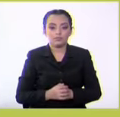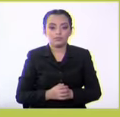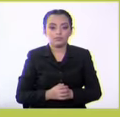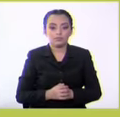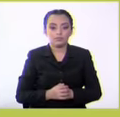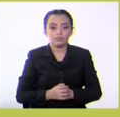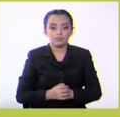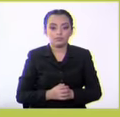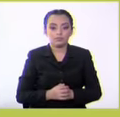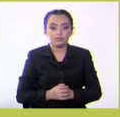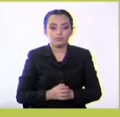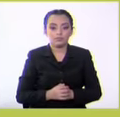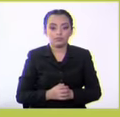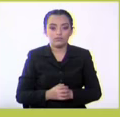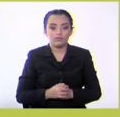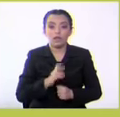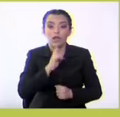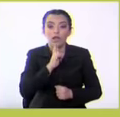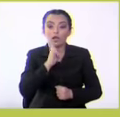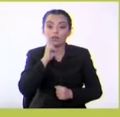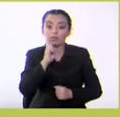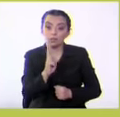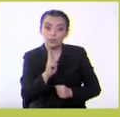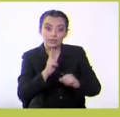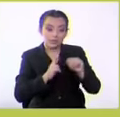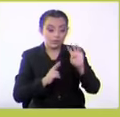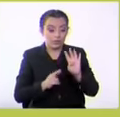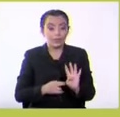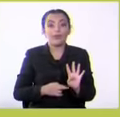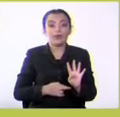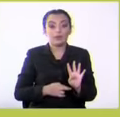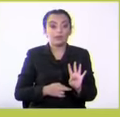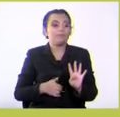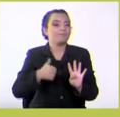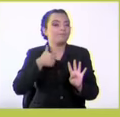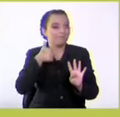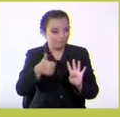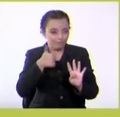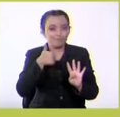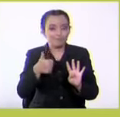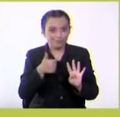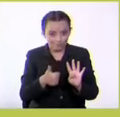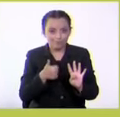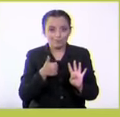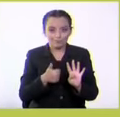Muy bien, si respondiste mutaciones, estás en lo correcto.